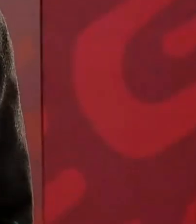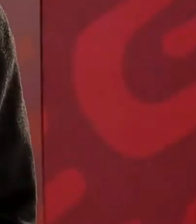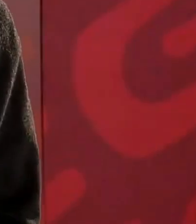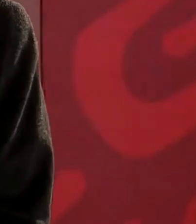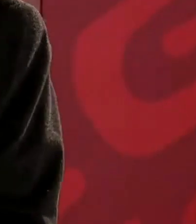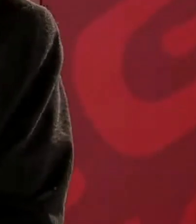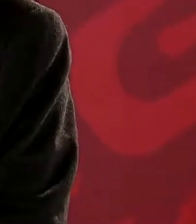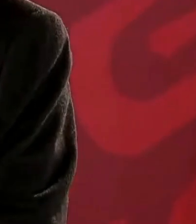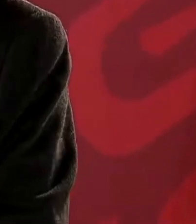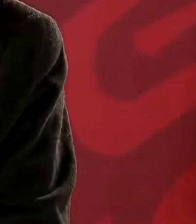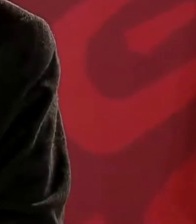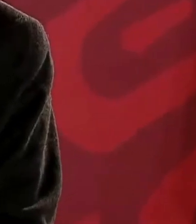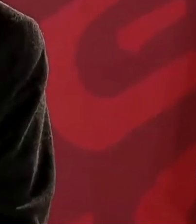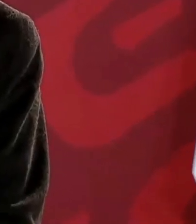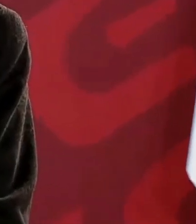libertad